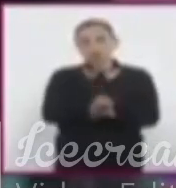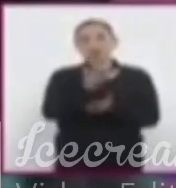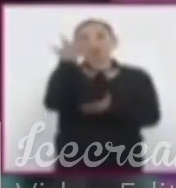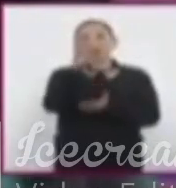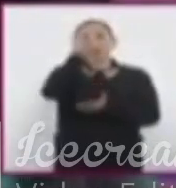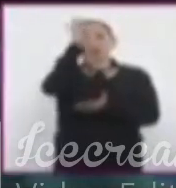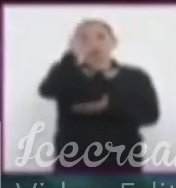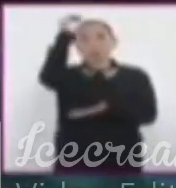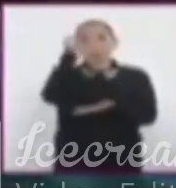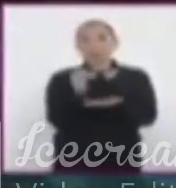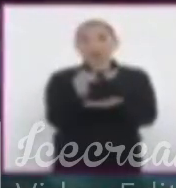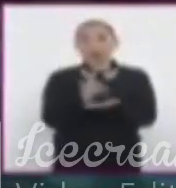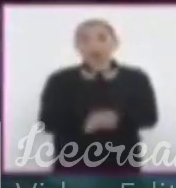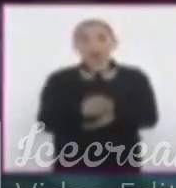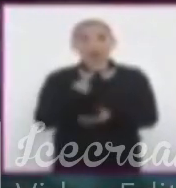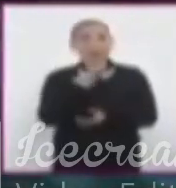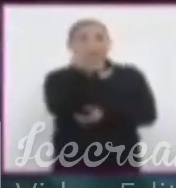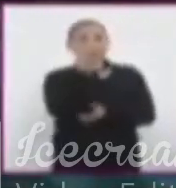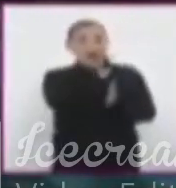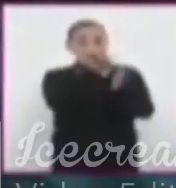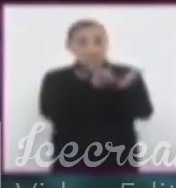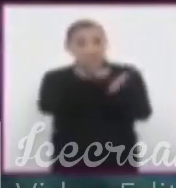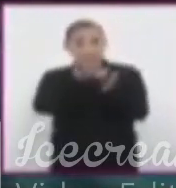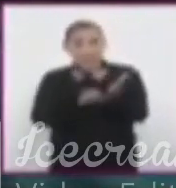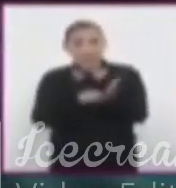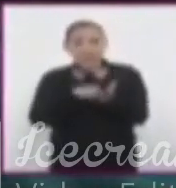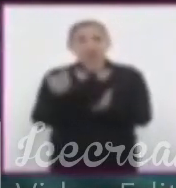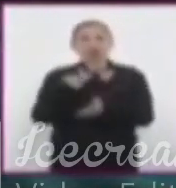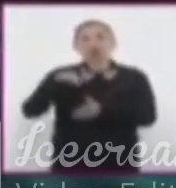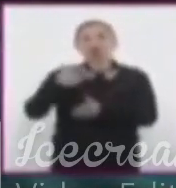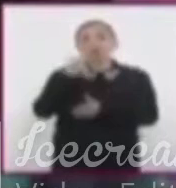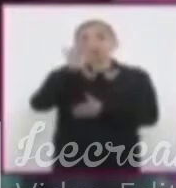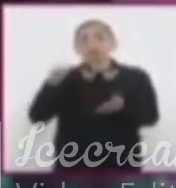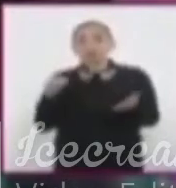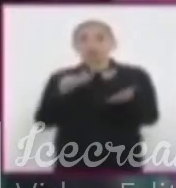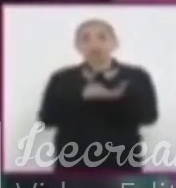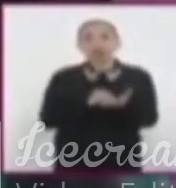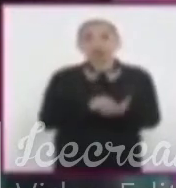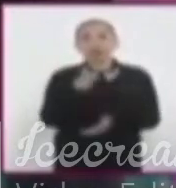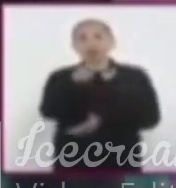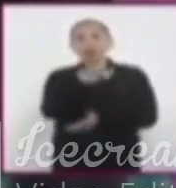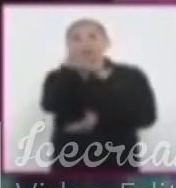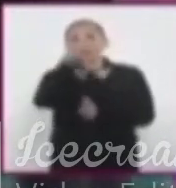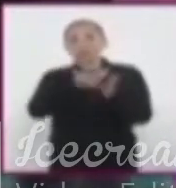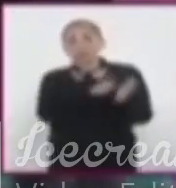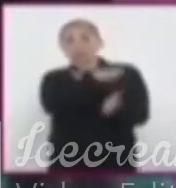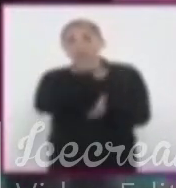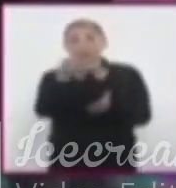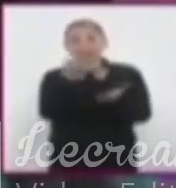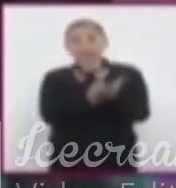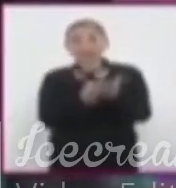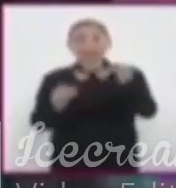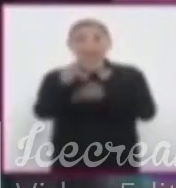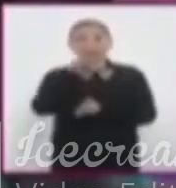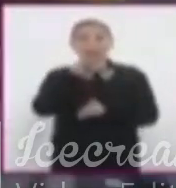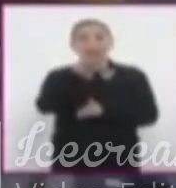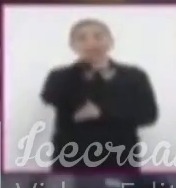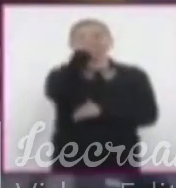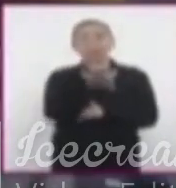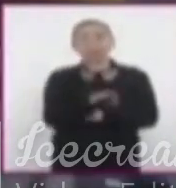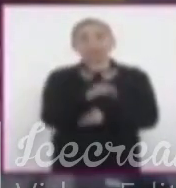el 10%. Si la pago en 3 mensualidades, me hacen un cargo del 12%. Y si la pagas en 6 meses, los intereses son del